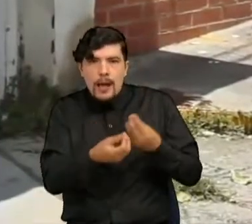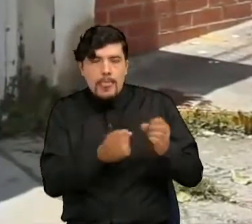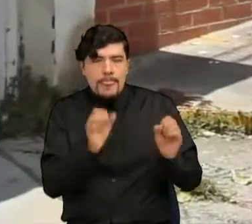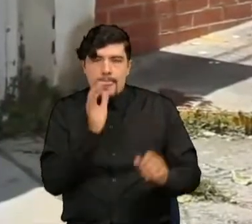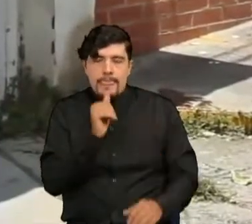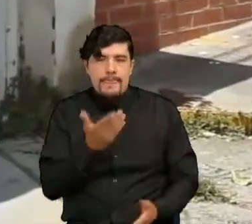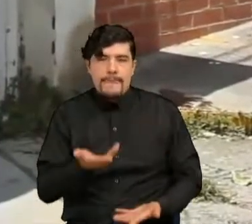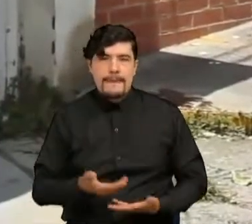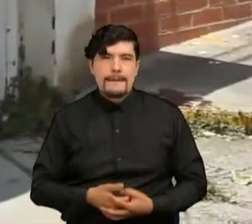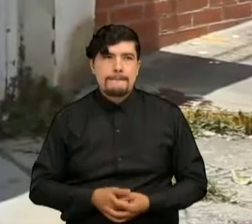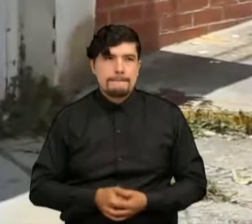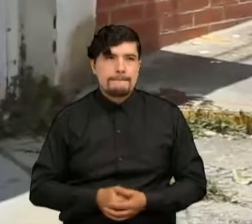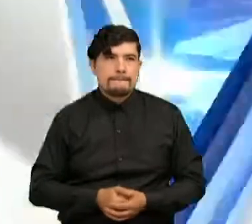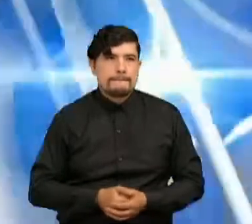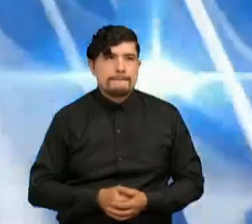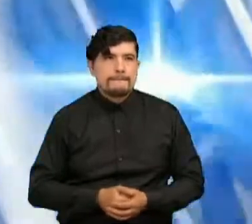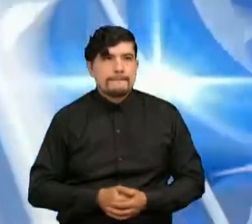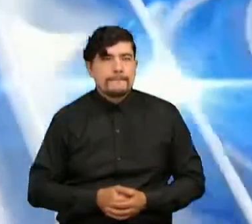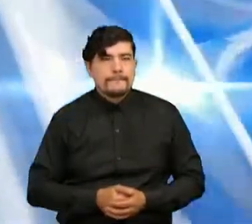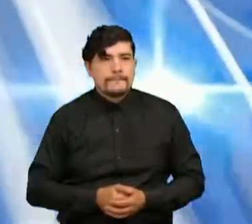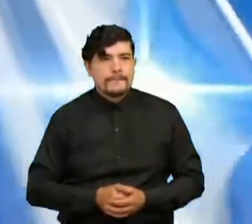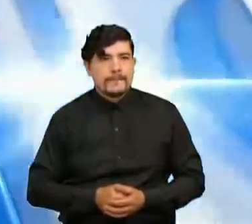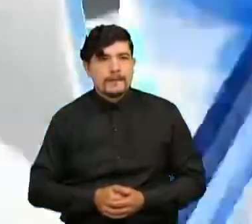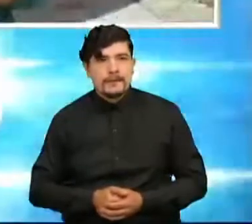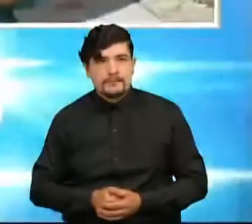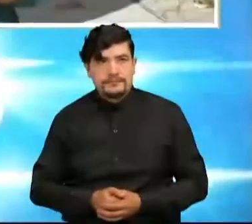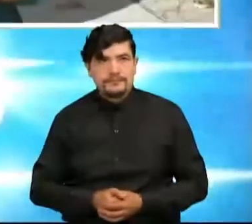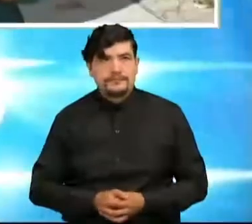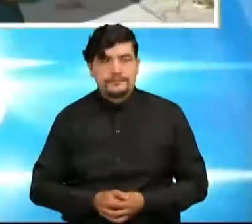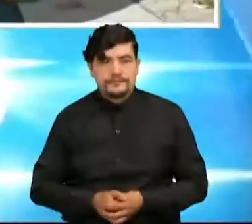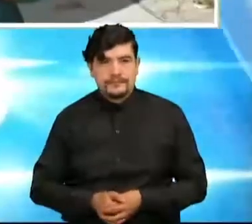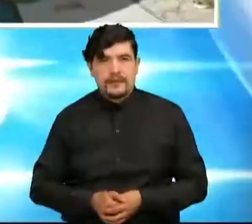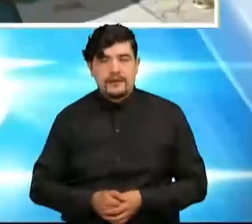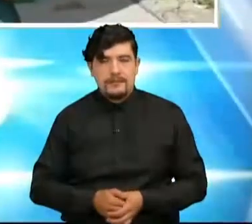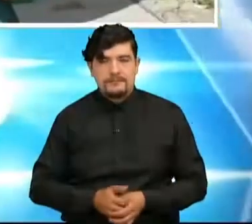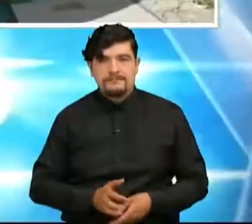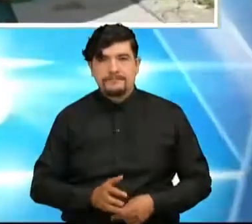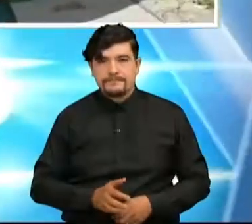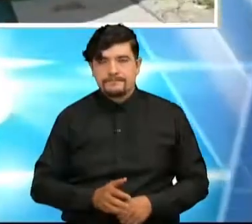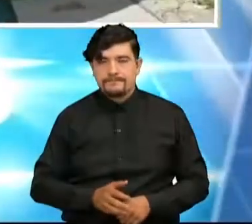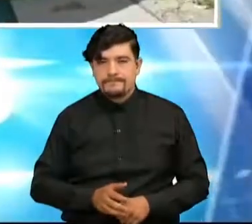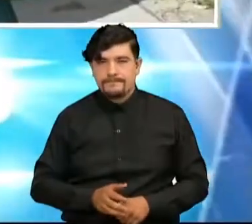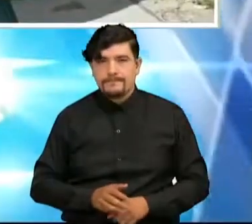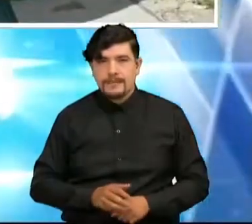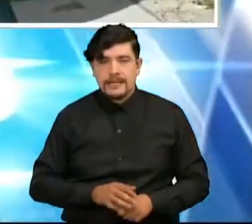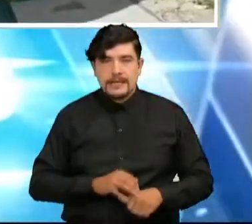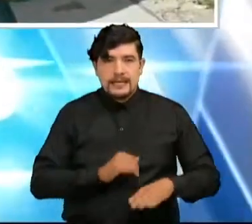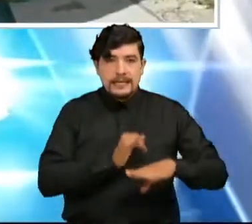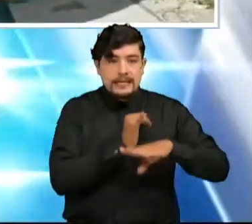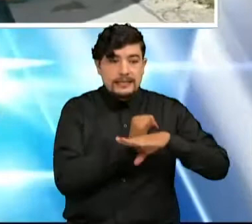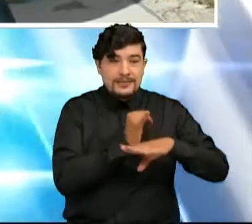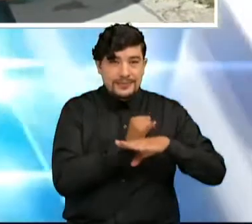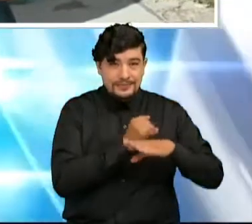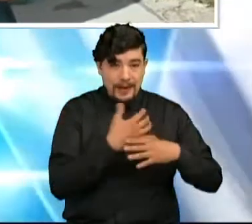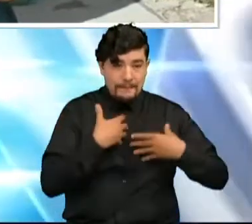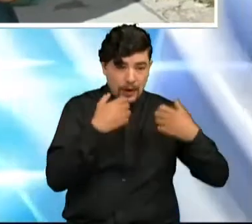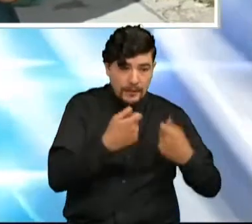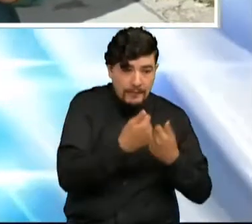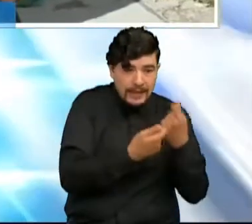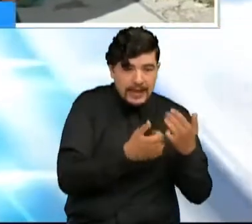de la institución es que tendrán que destinar algunos recursos propios para poder recuperar lo que se perdió. Esa ha sido entonces